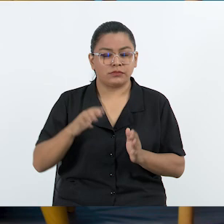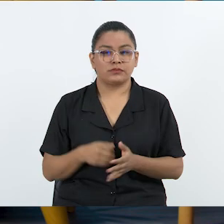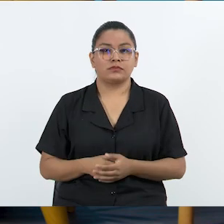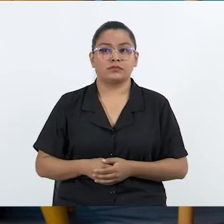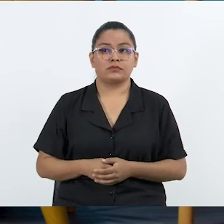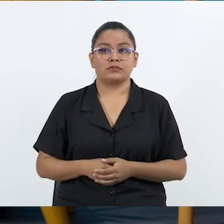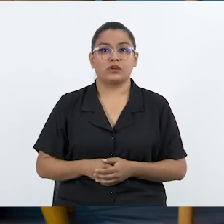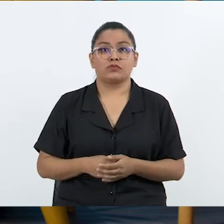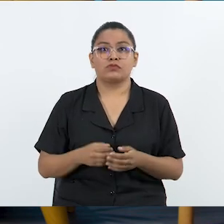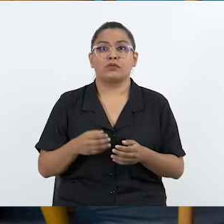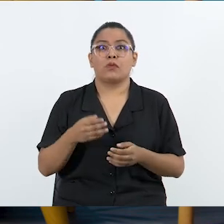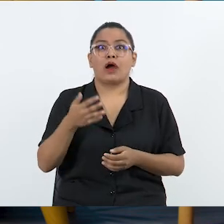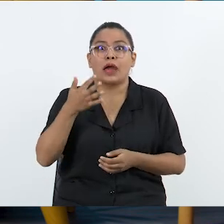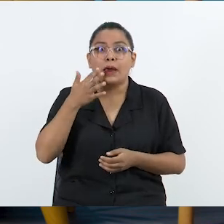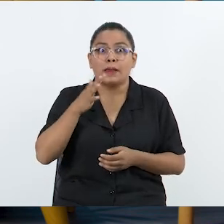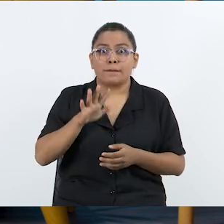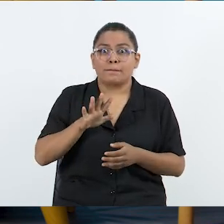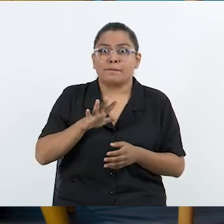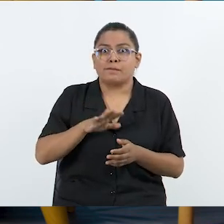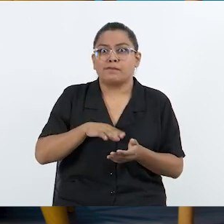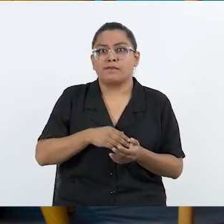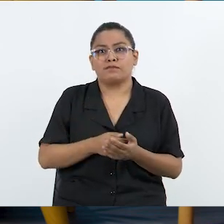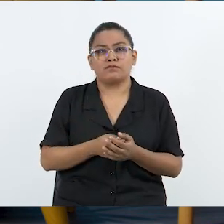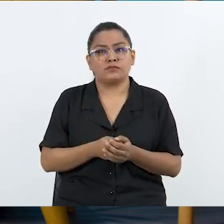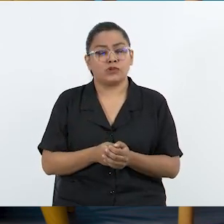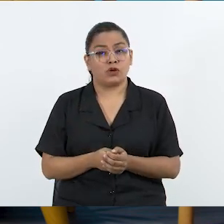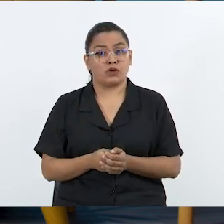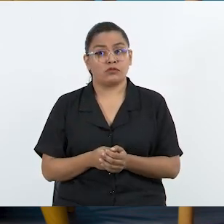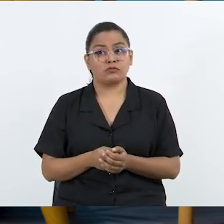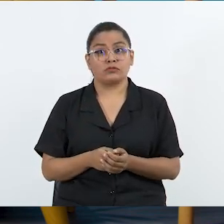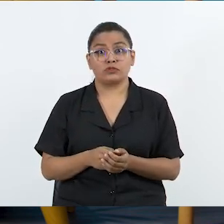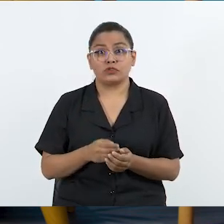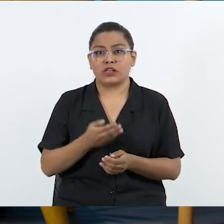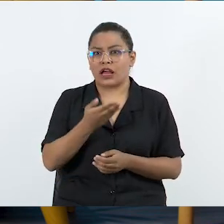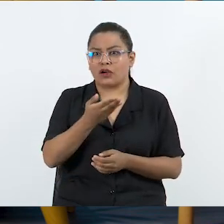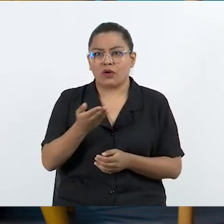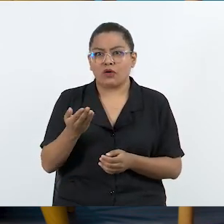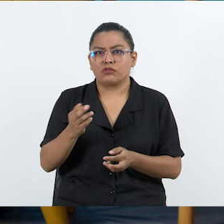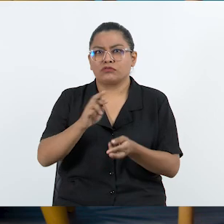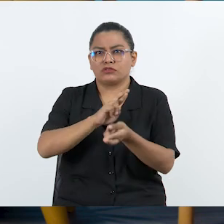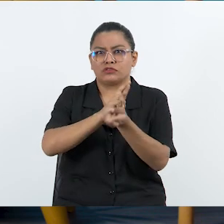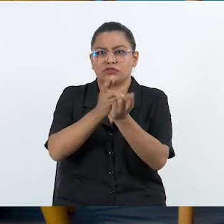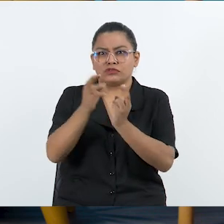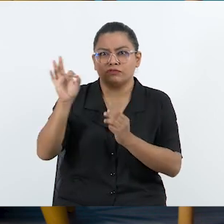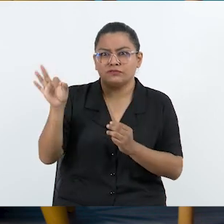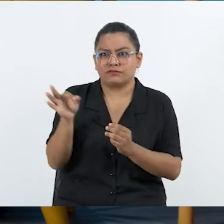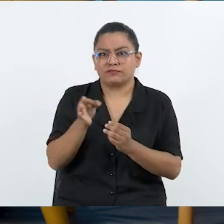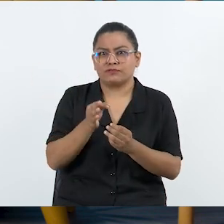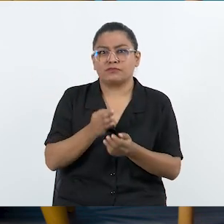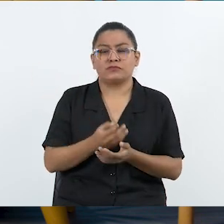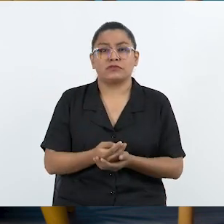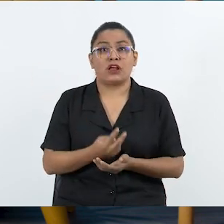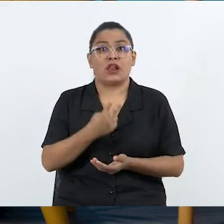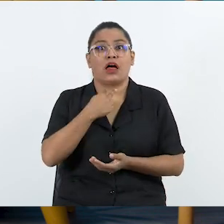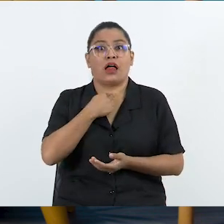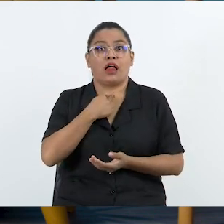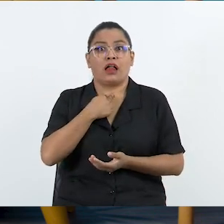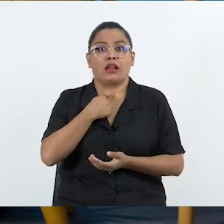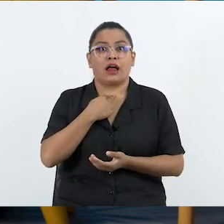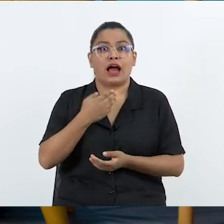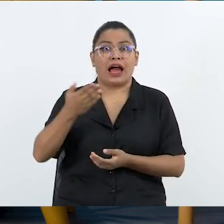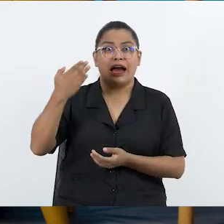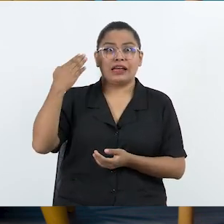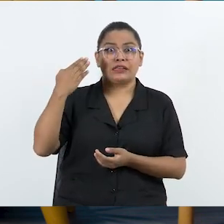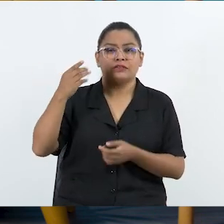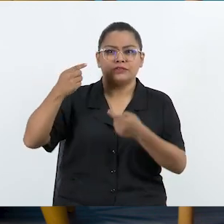es que puedas mencionar todos los aportes que la Revolución Francesa ha tenido y sigue teniendo hasta